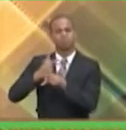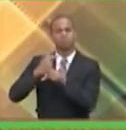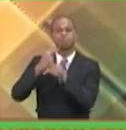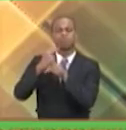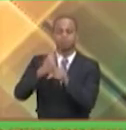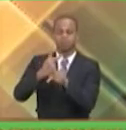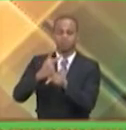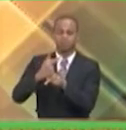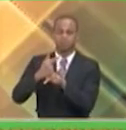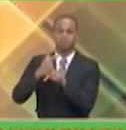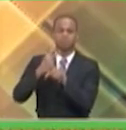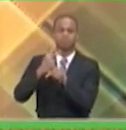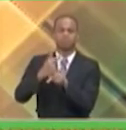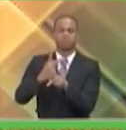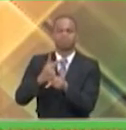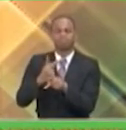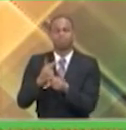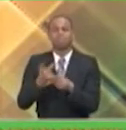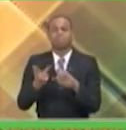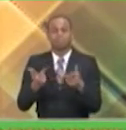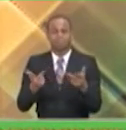control, porque